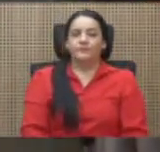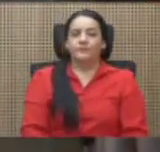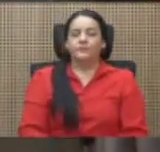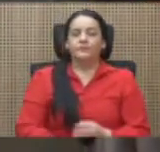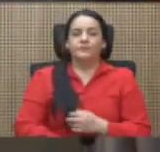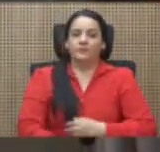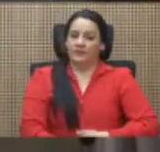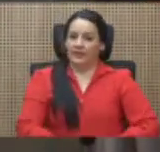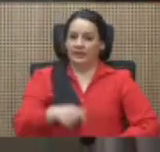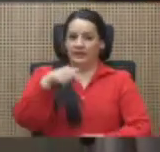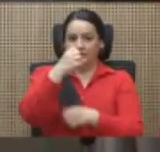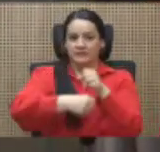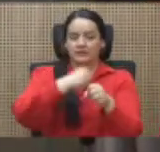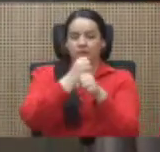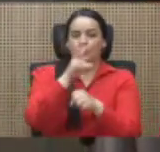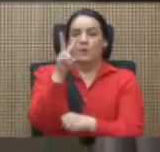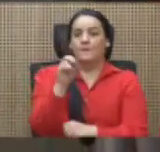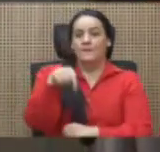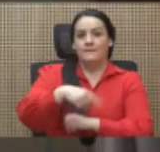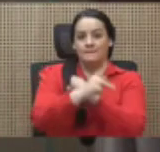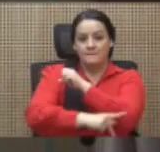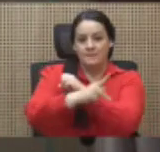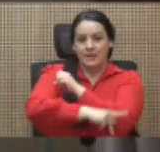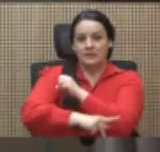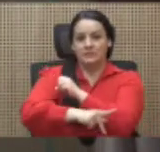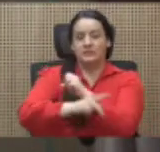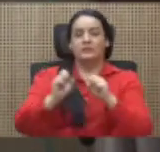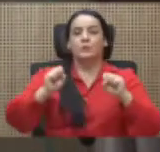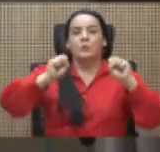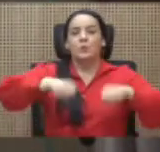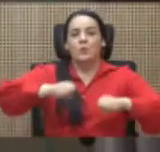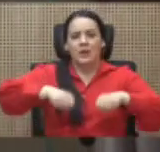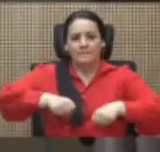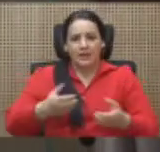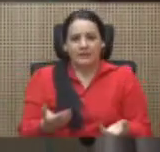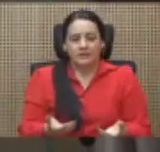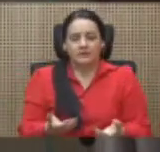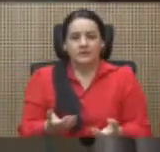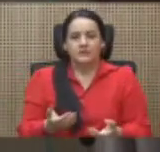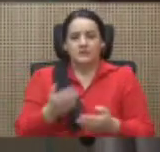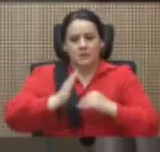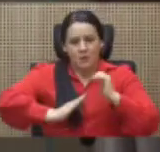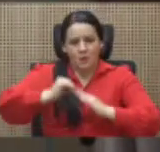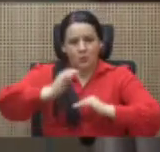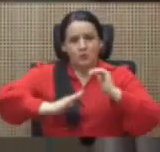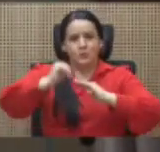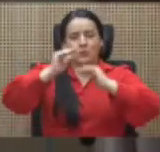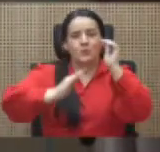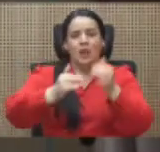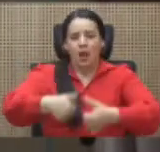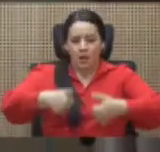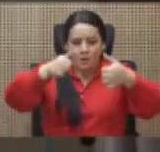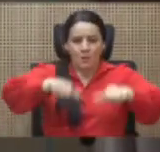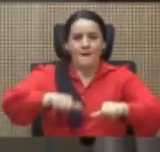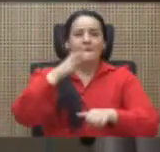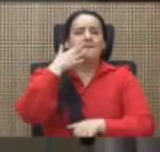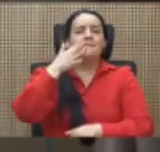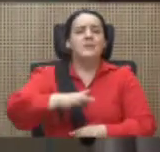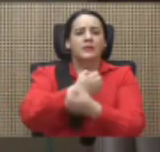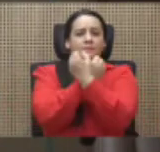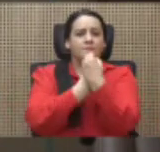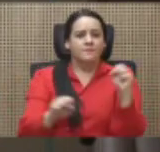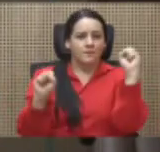En el siglo XX este país fue capaz de construir unos acuerdos que parecían